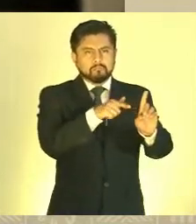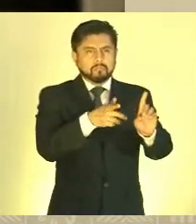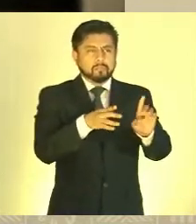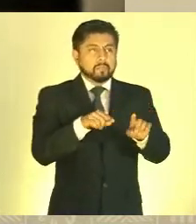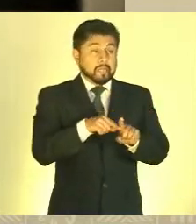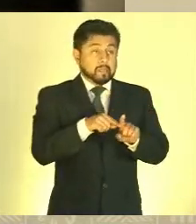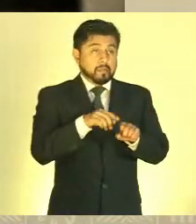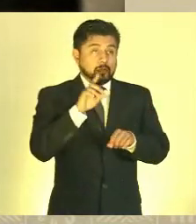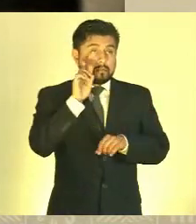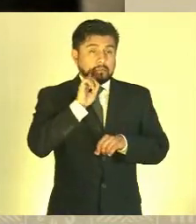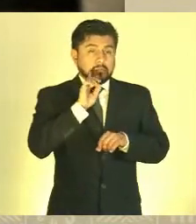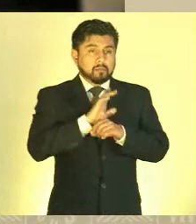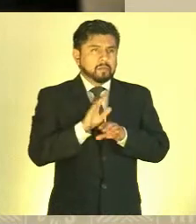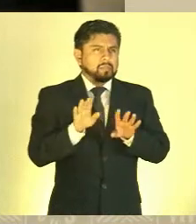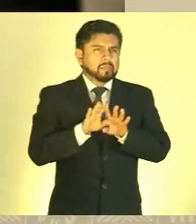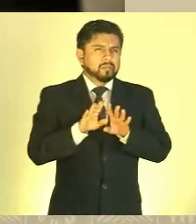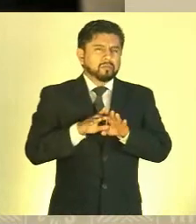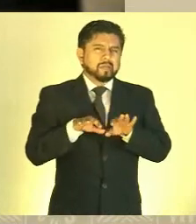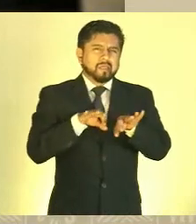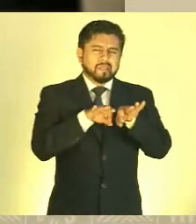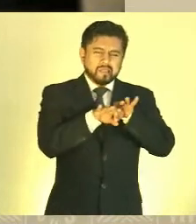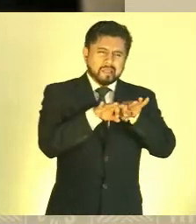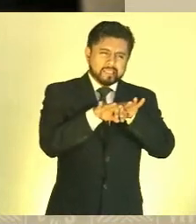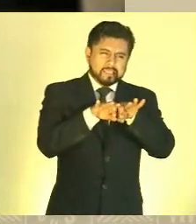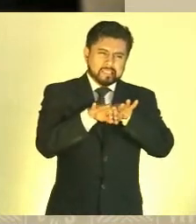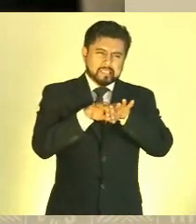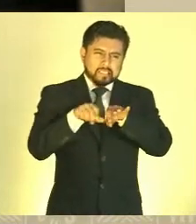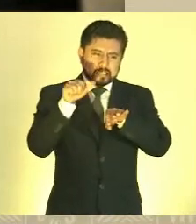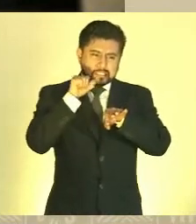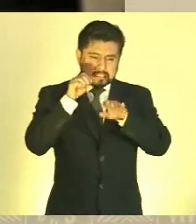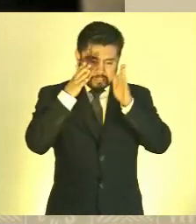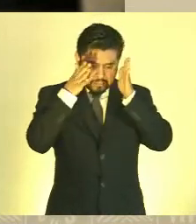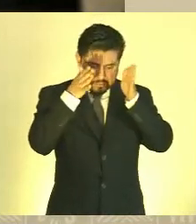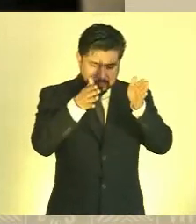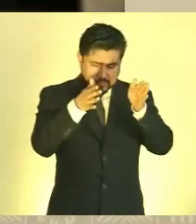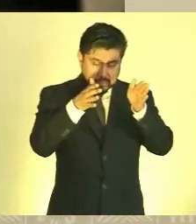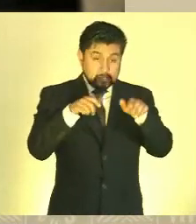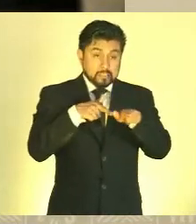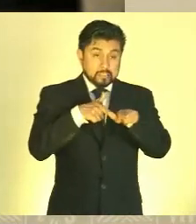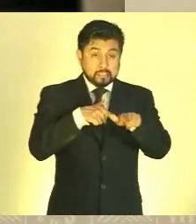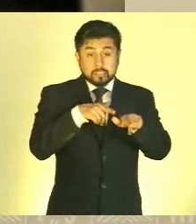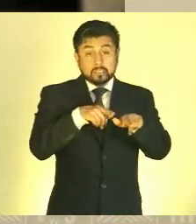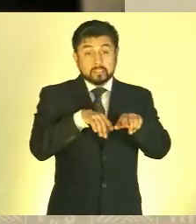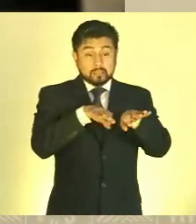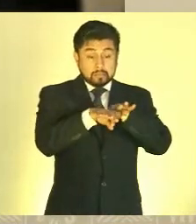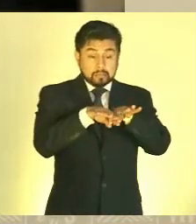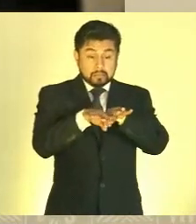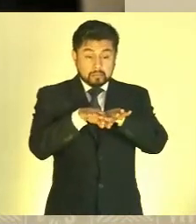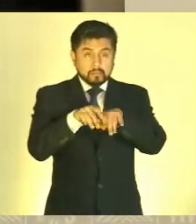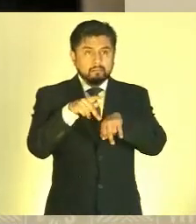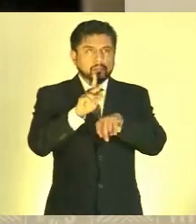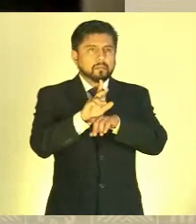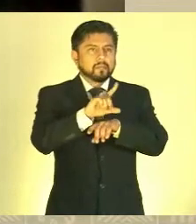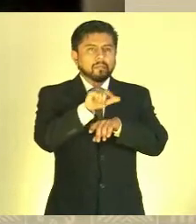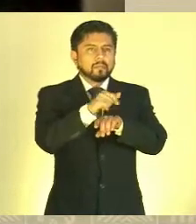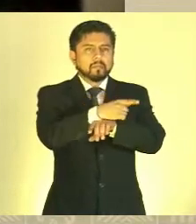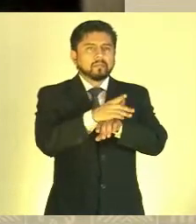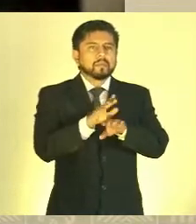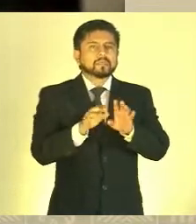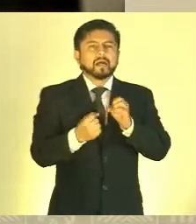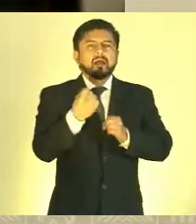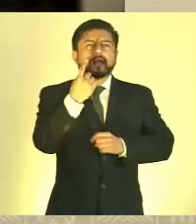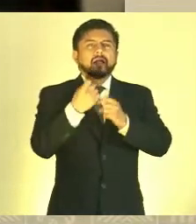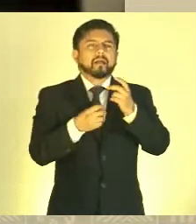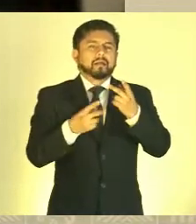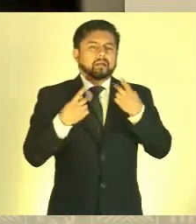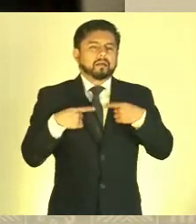sumida en su trabajo, y de a poco se desarrolla una trama porque algunos